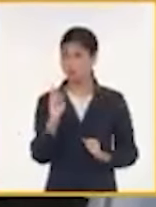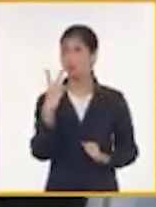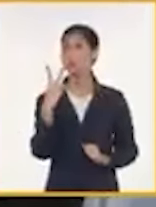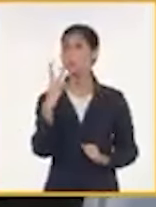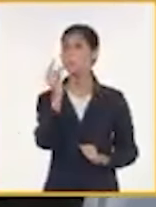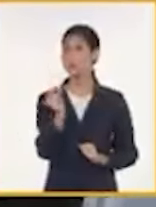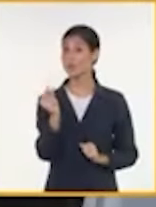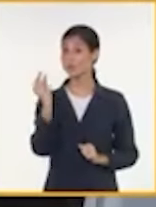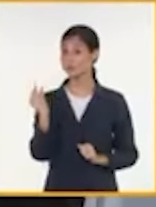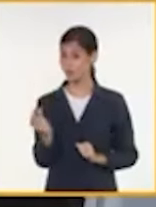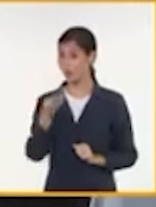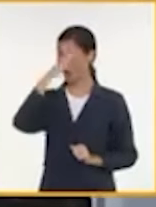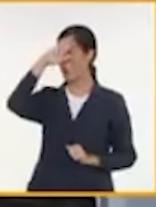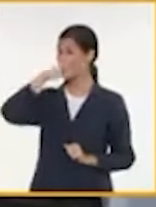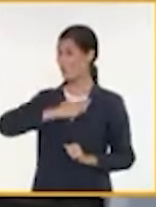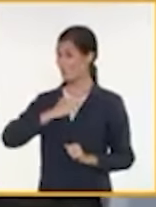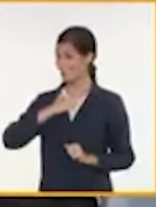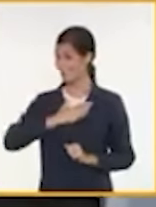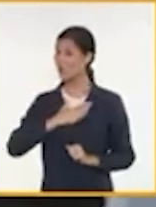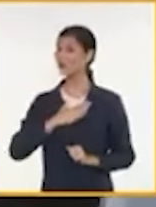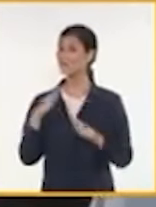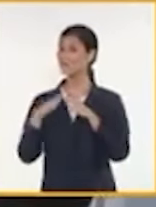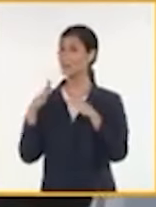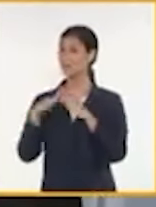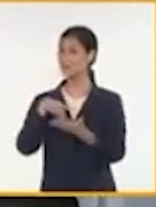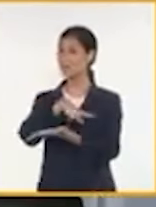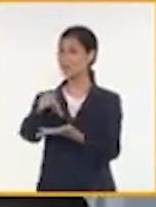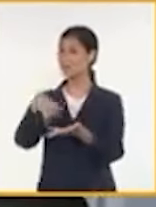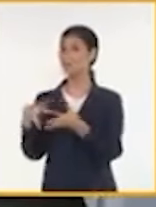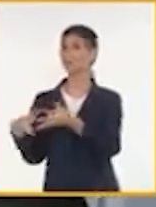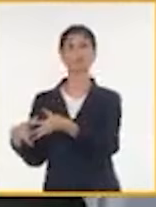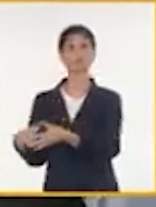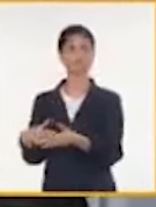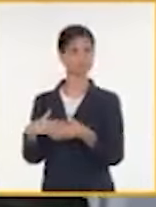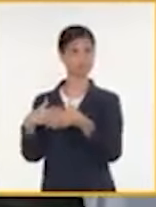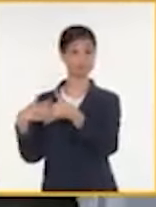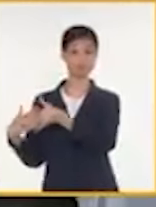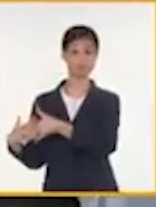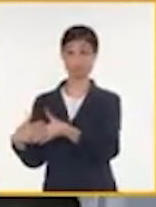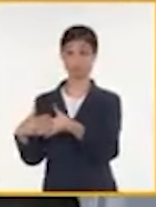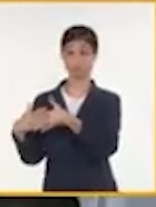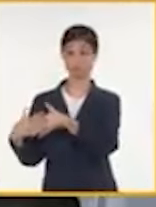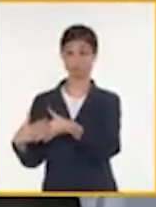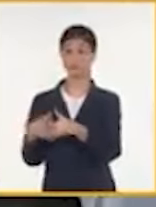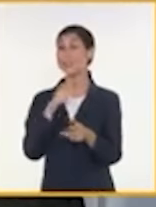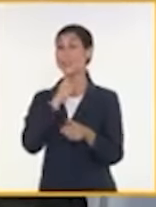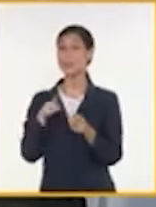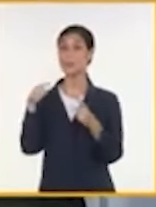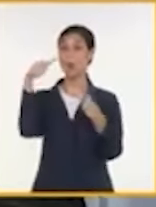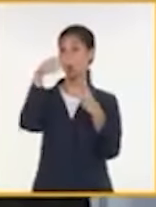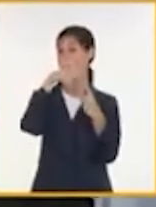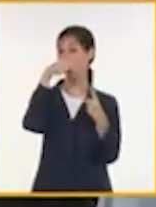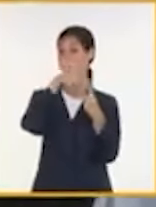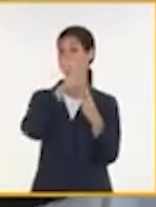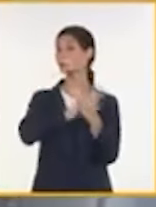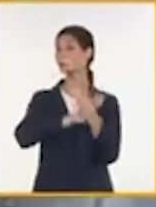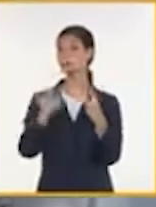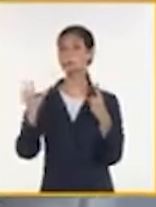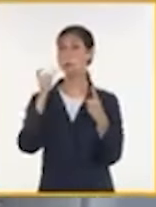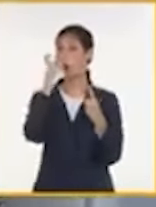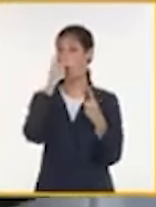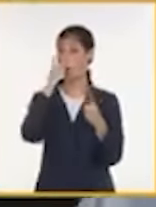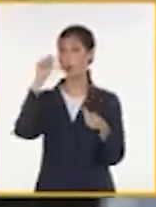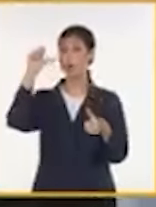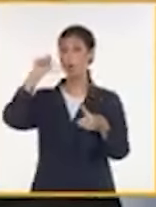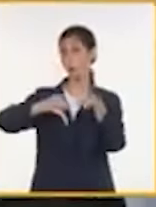residentes allá uno que por supuesto es conocido por su conducta eh inadaptada social que es